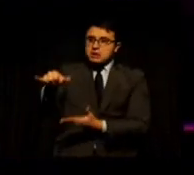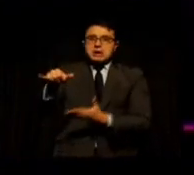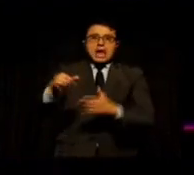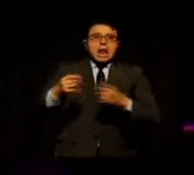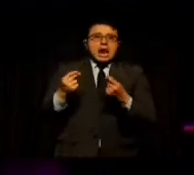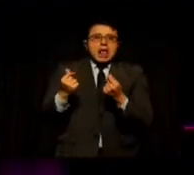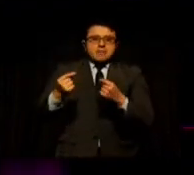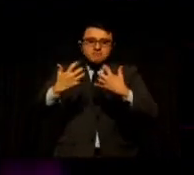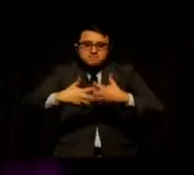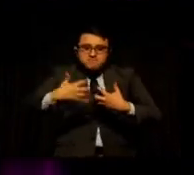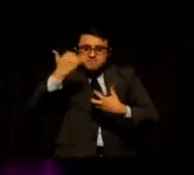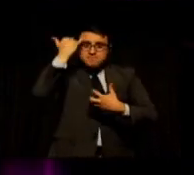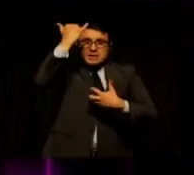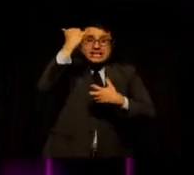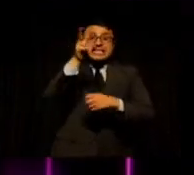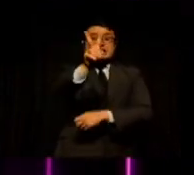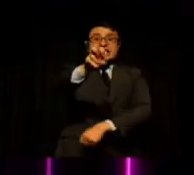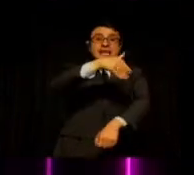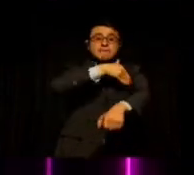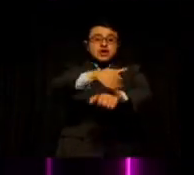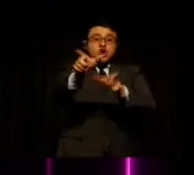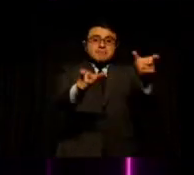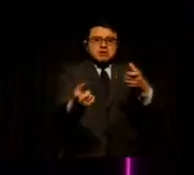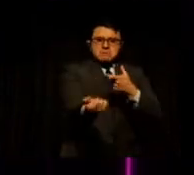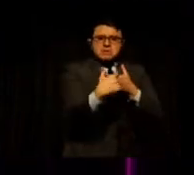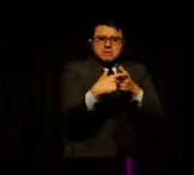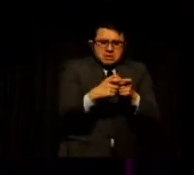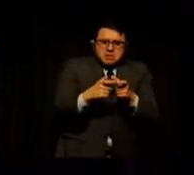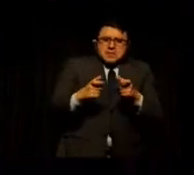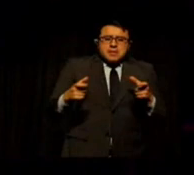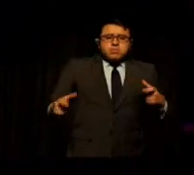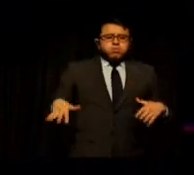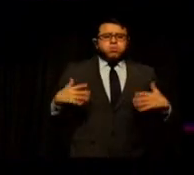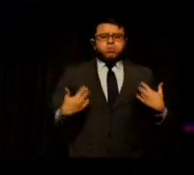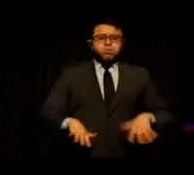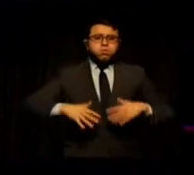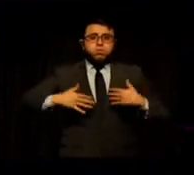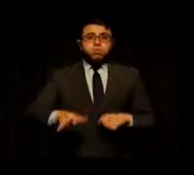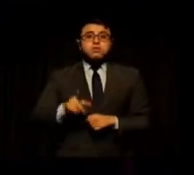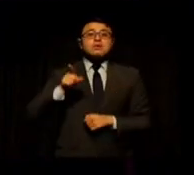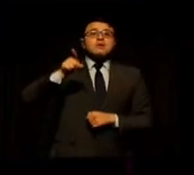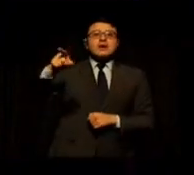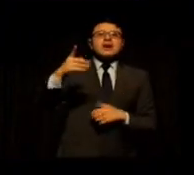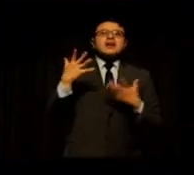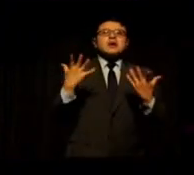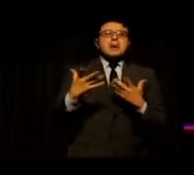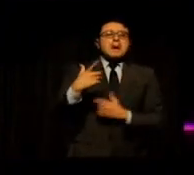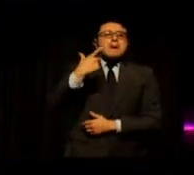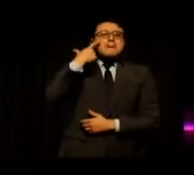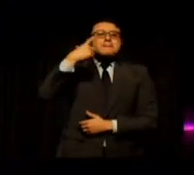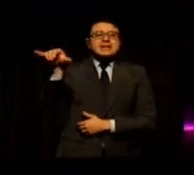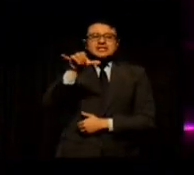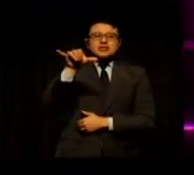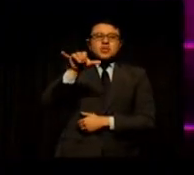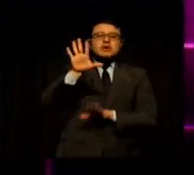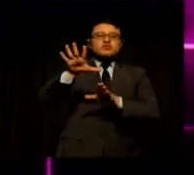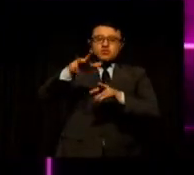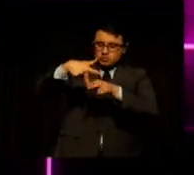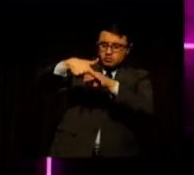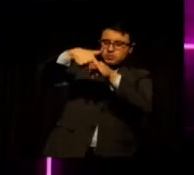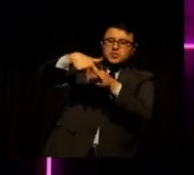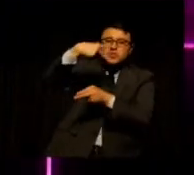de personas y creó lo que se conoce en el mundo del emprendimiento como un unicornio que son empresas que creen